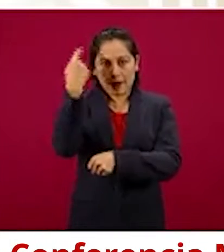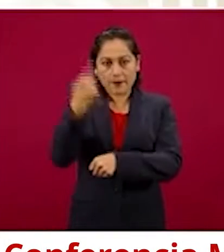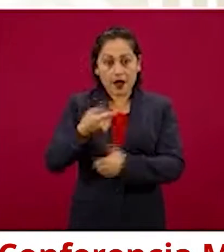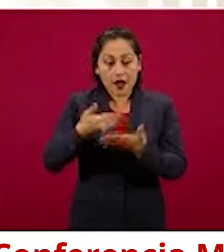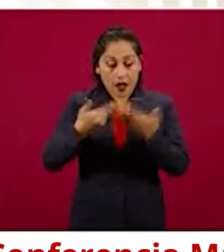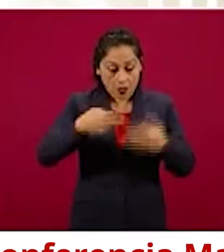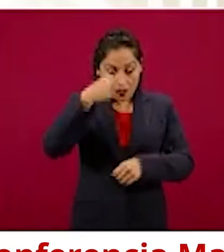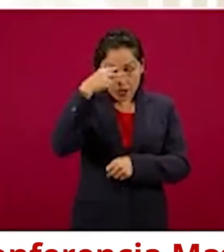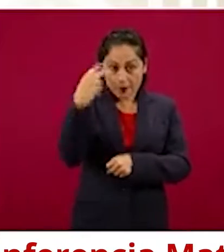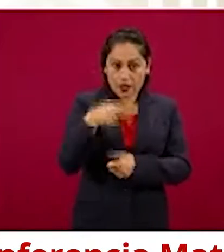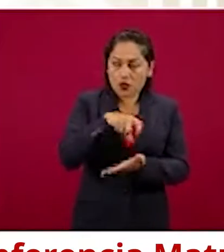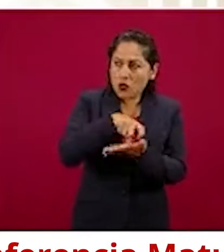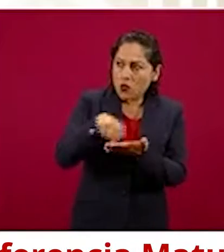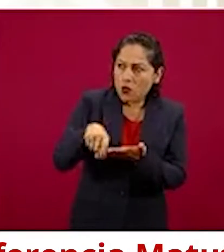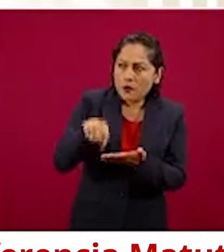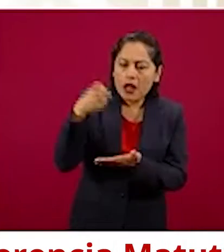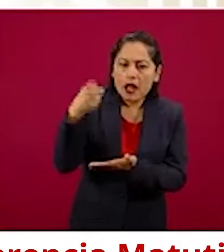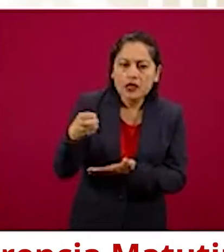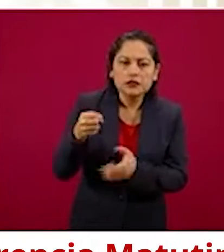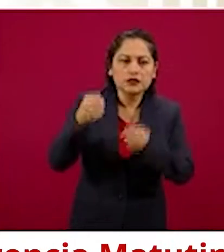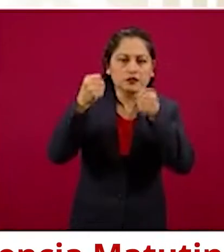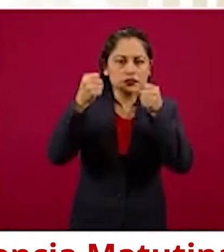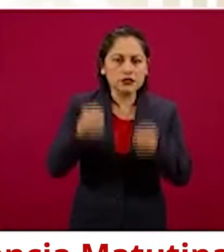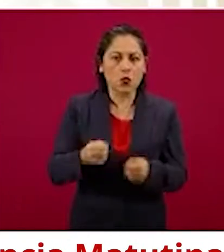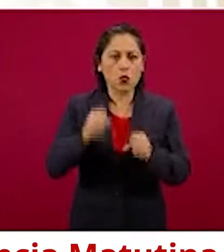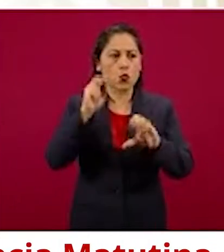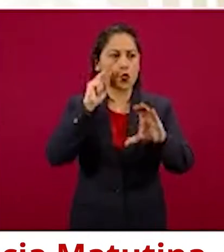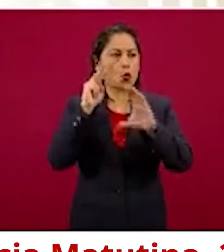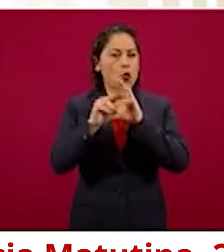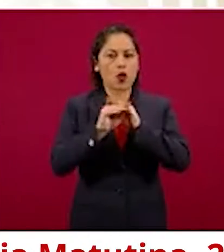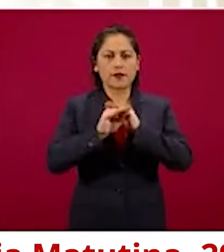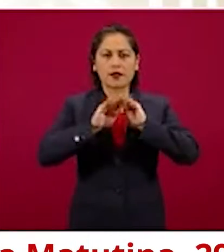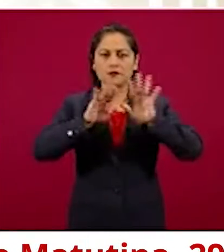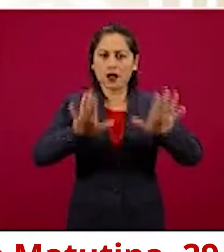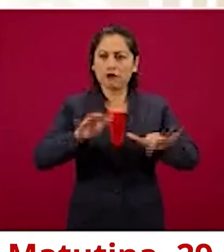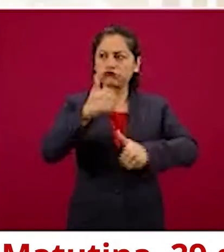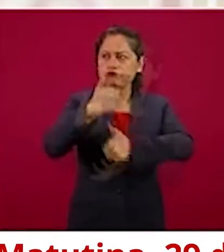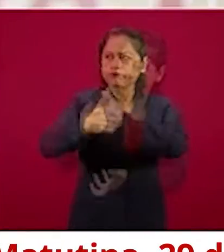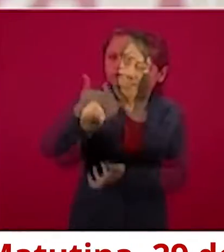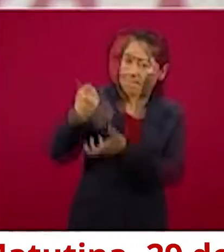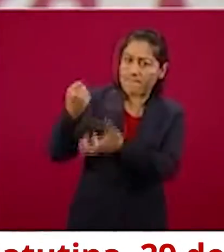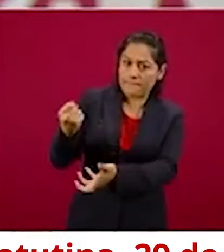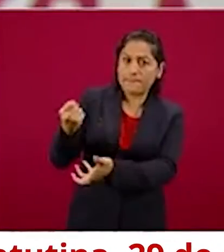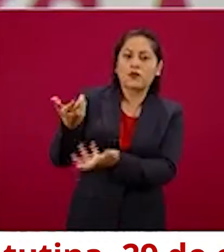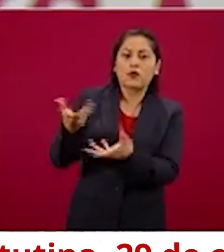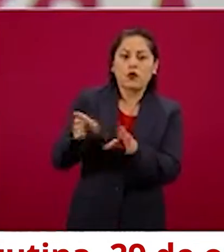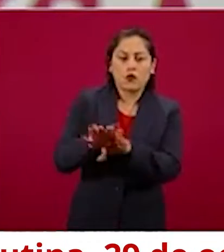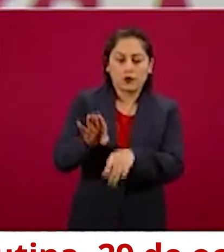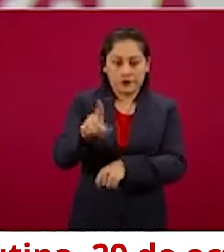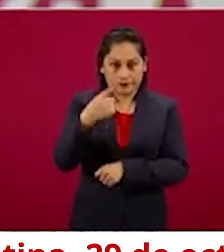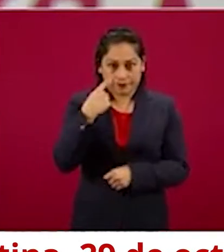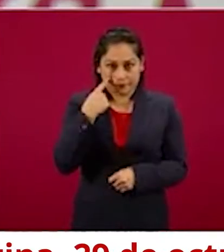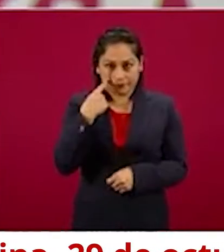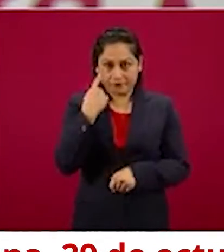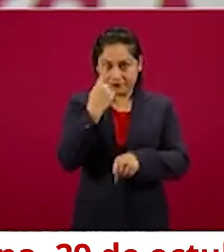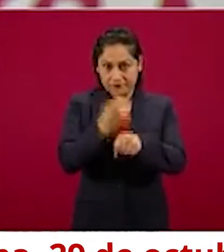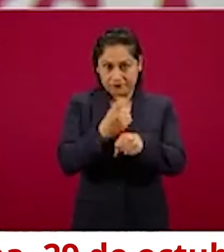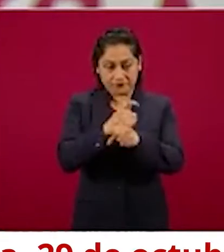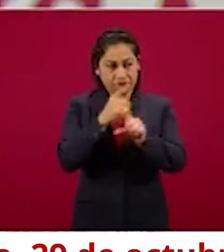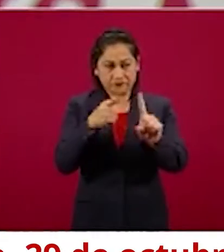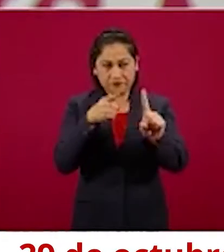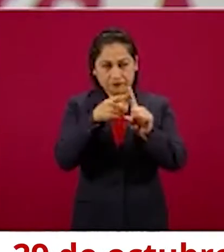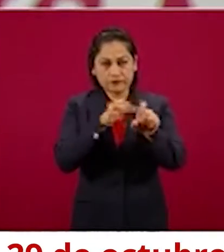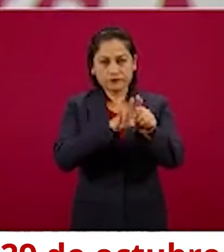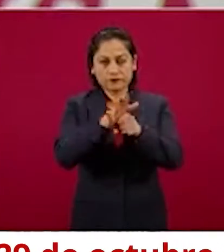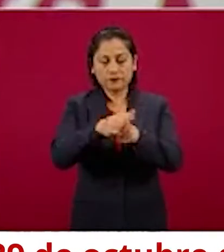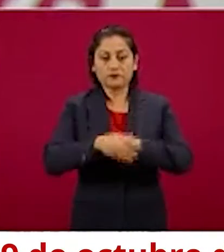dar una garantía de que el proceso es transparente, es competitivo y se tiene acceso a los mejores precios. Lo primero, ¿en qué consiste? Se van a